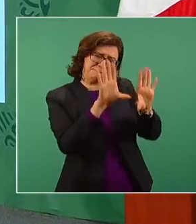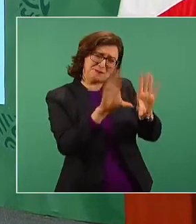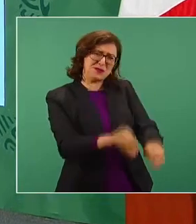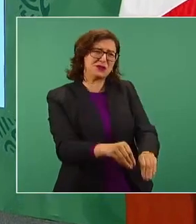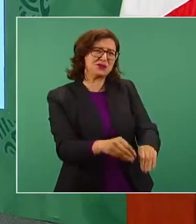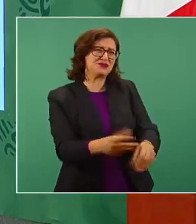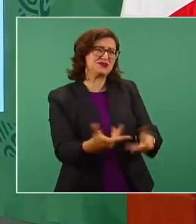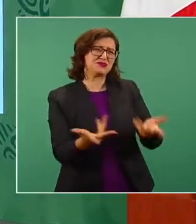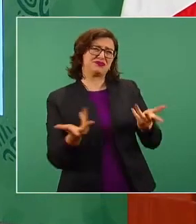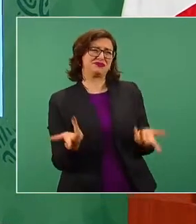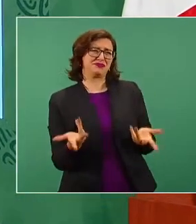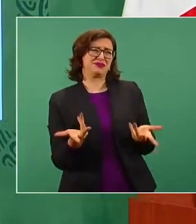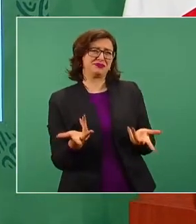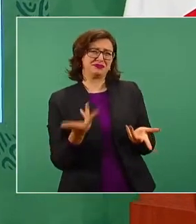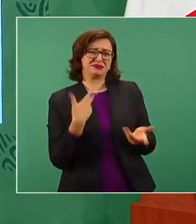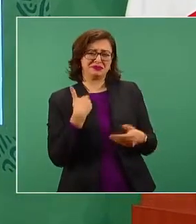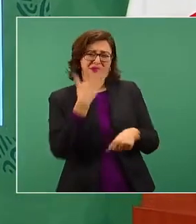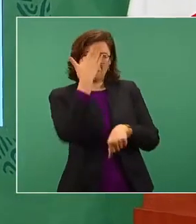hace